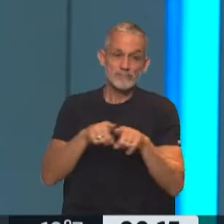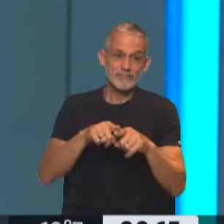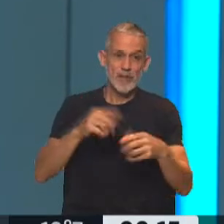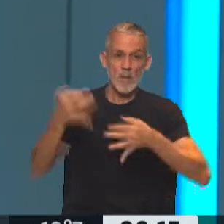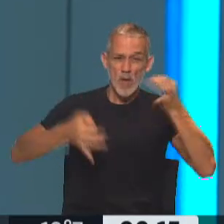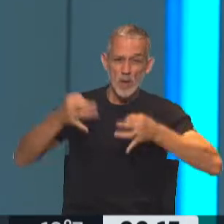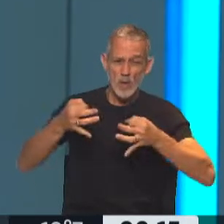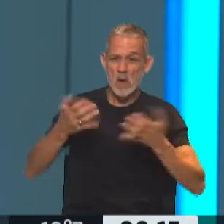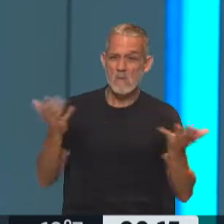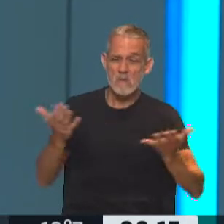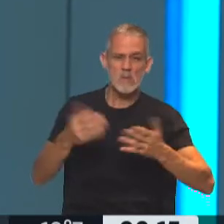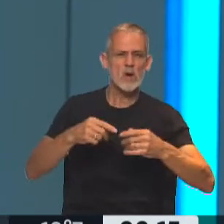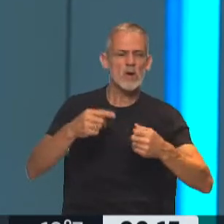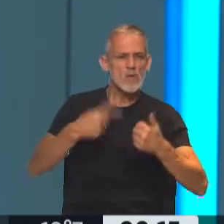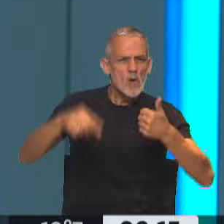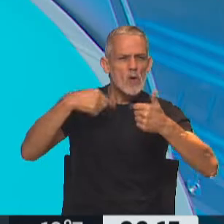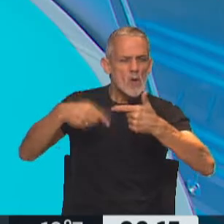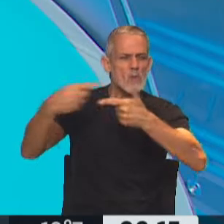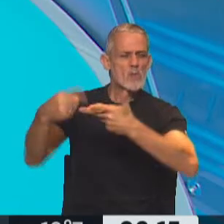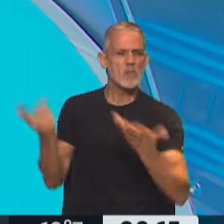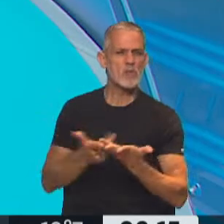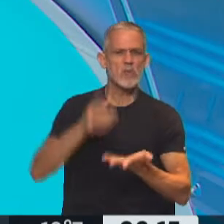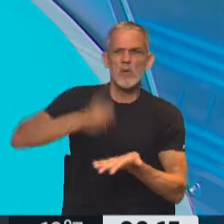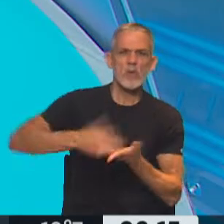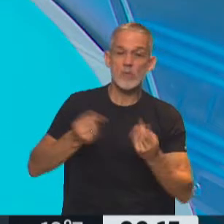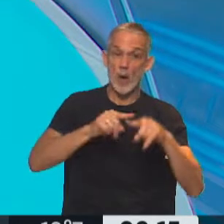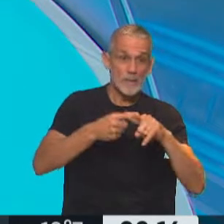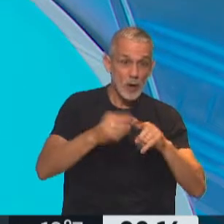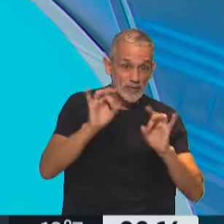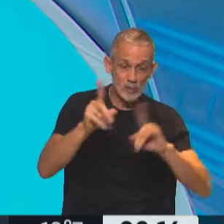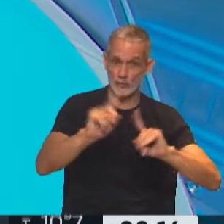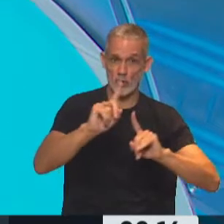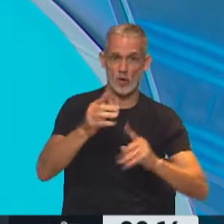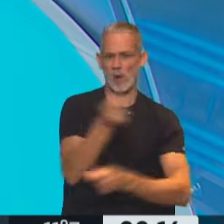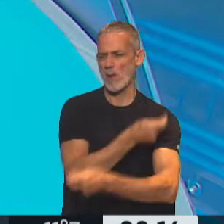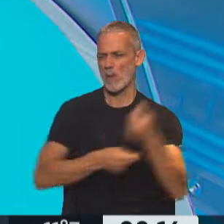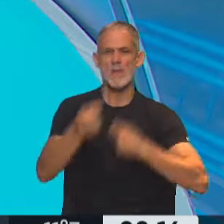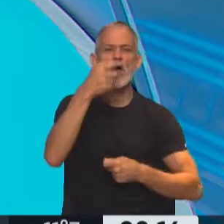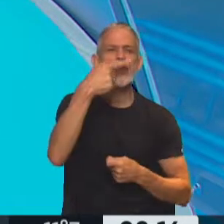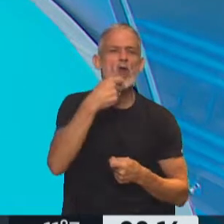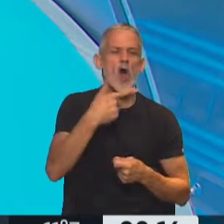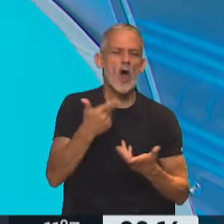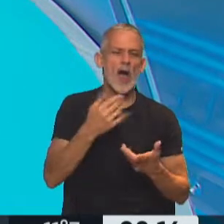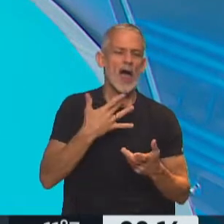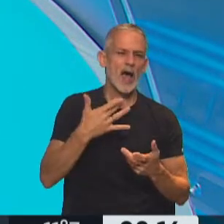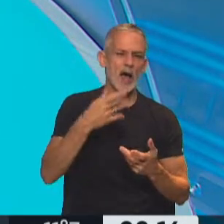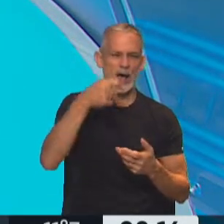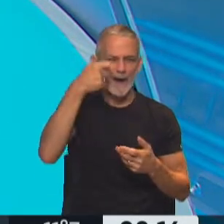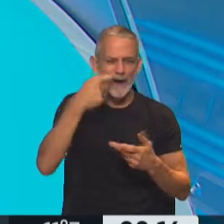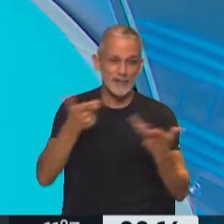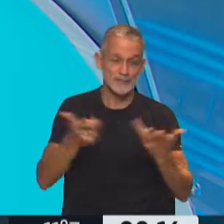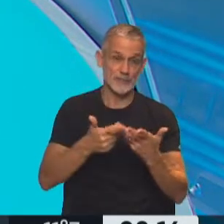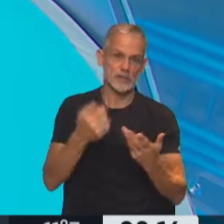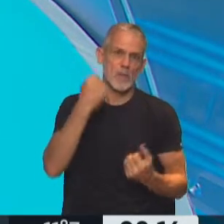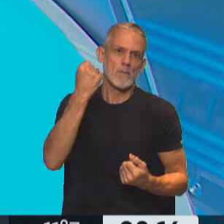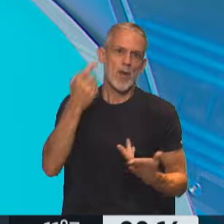no revalidan su mandato a través de las elecciones. Ustedes están quedando en el mundo político nada más. El narcotráfico. Bueno, estamos hablando del